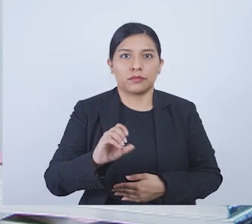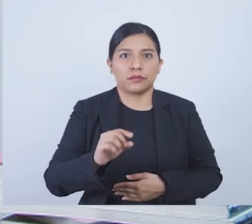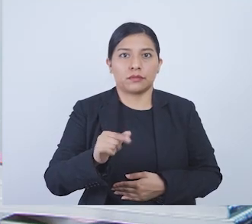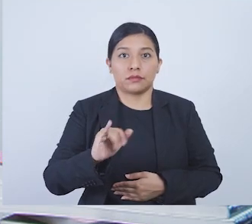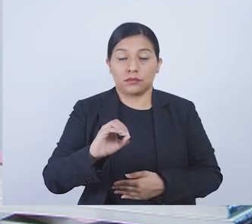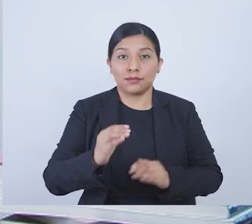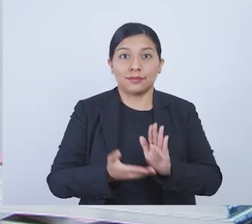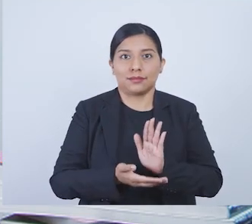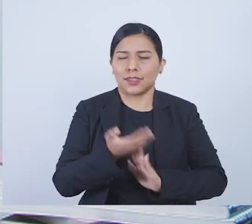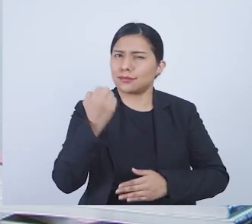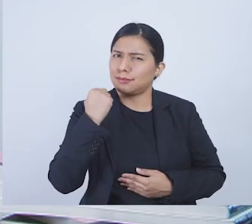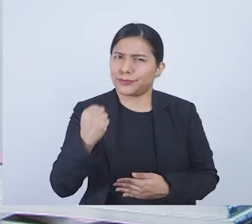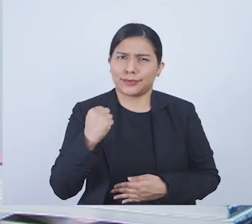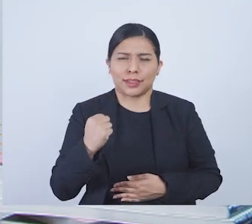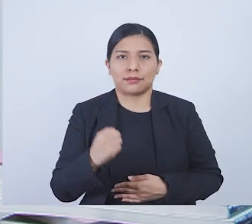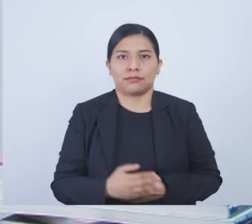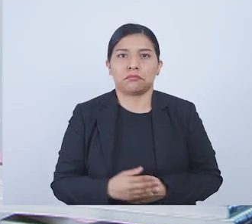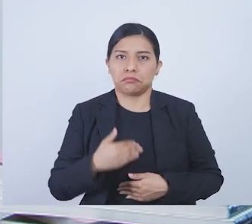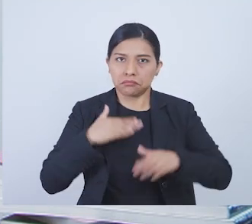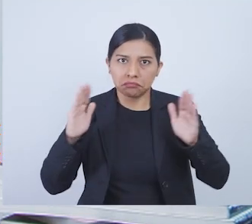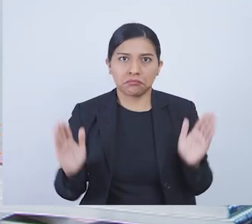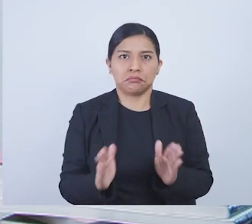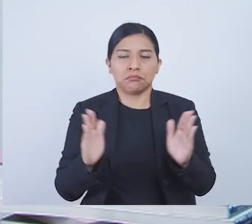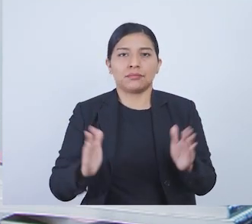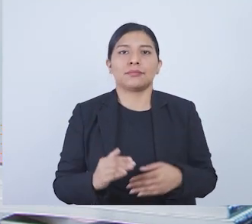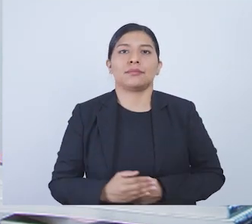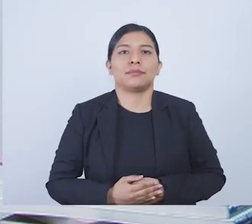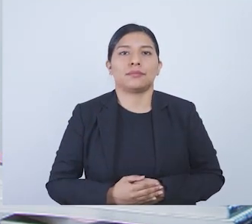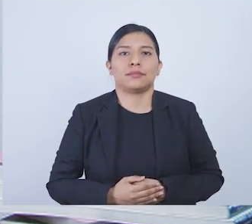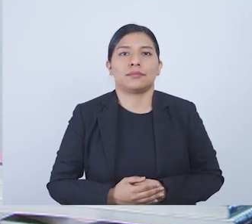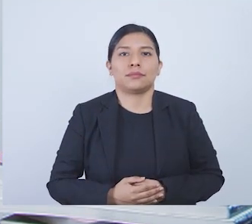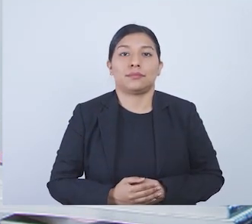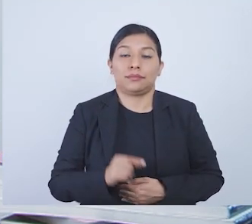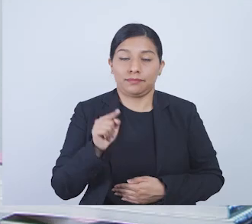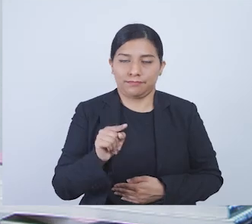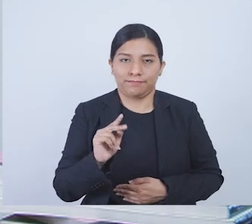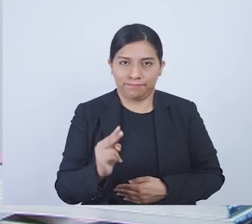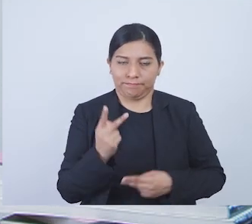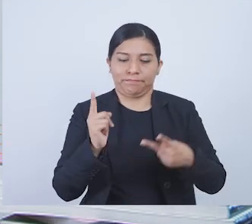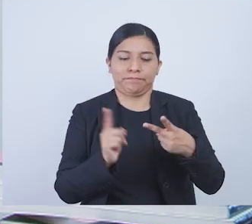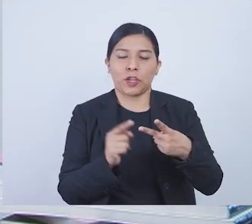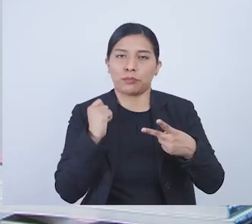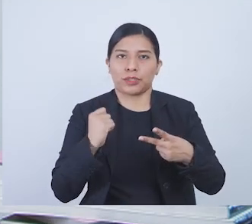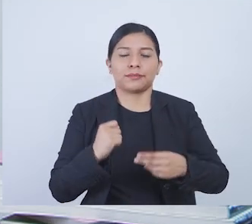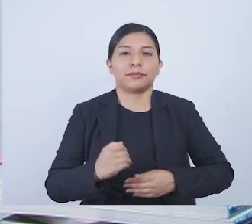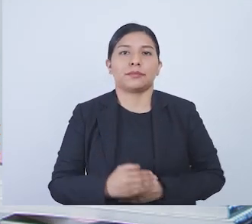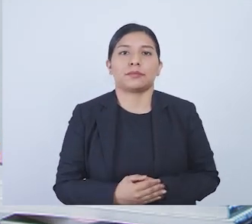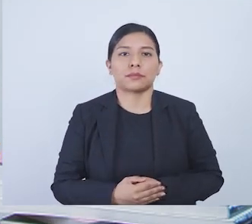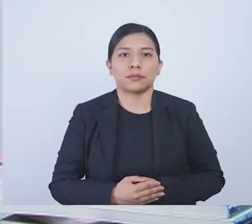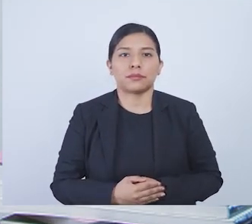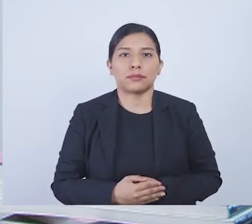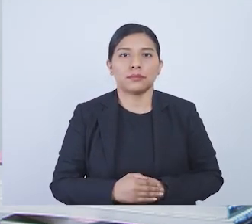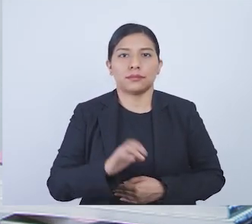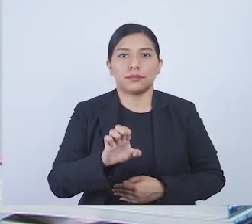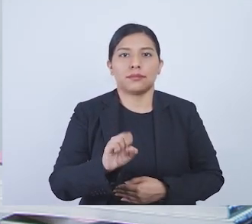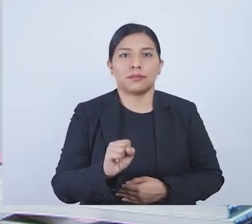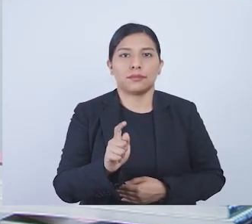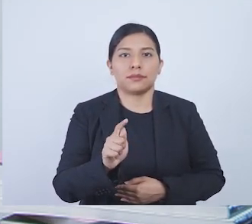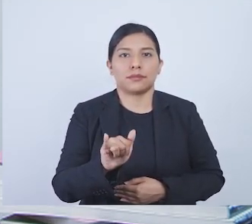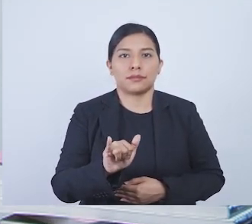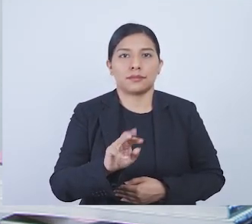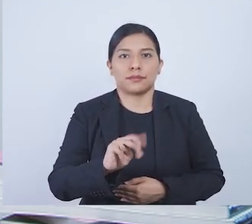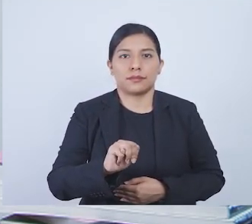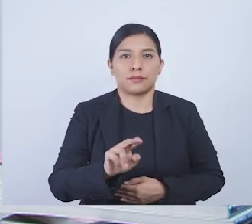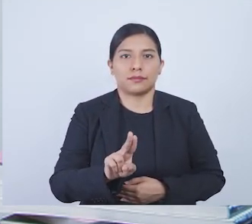poder crear los estímulos. Y aquí viene el segundo punto importante, los estímulos.